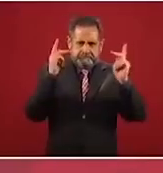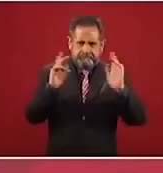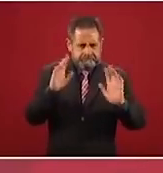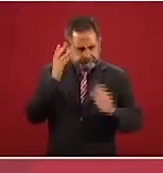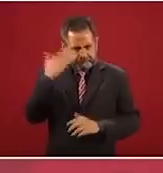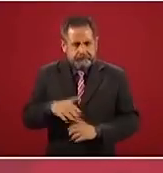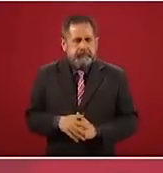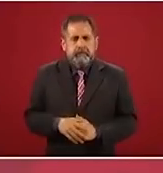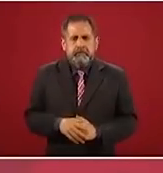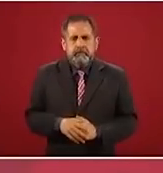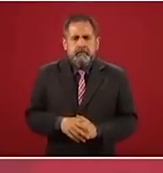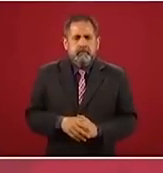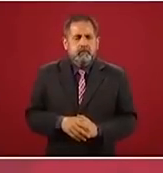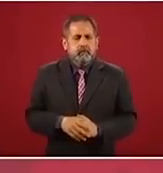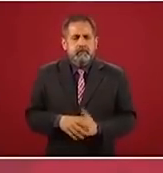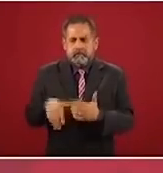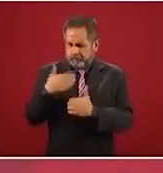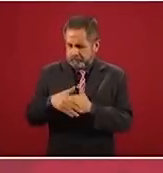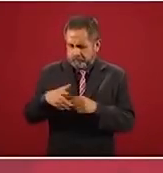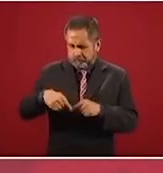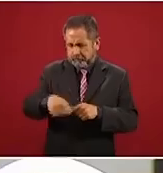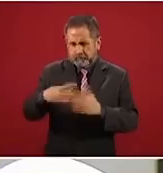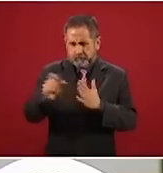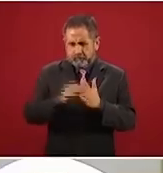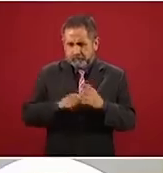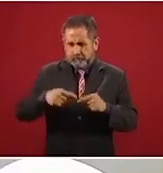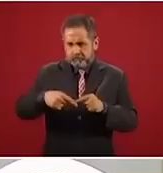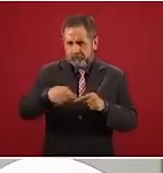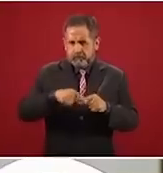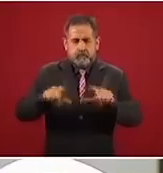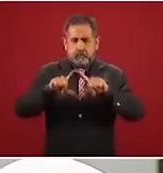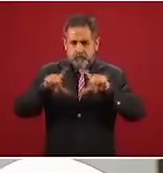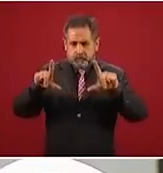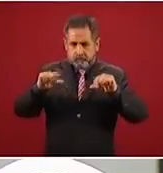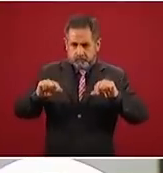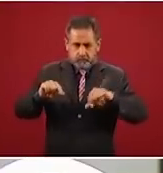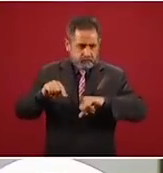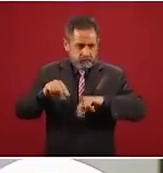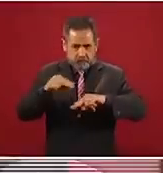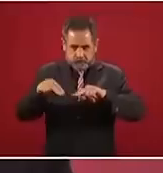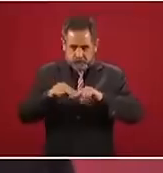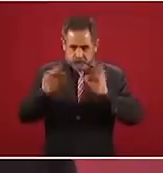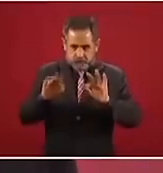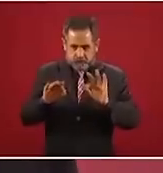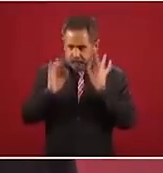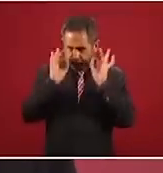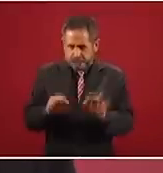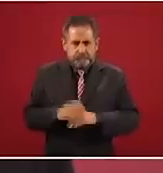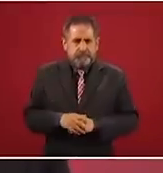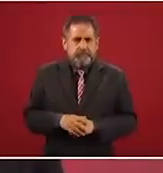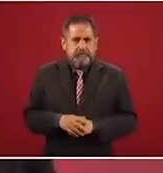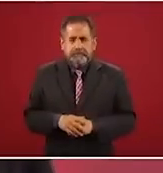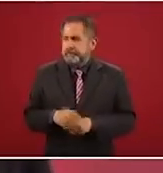vamos a tener a finales de este mes los boletos, ya comenzamos